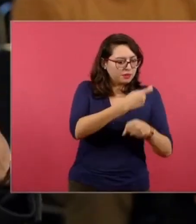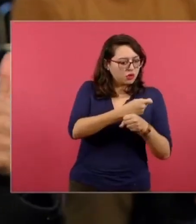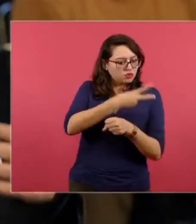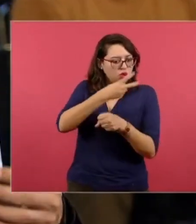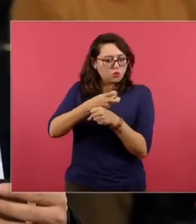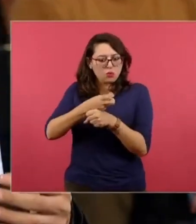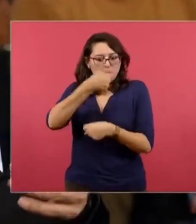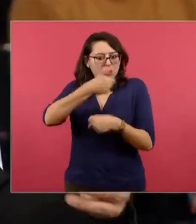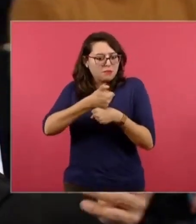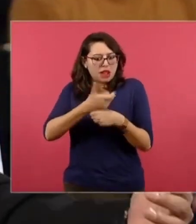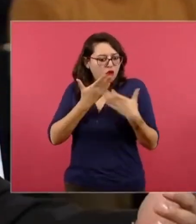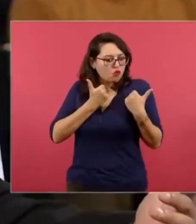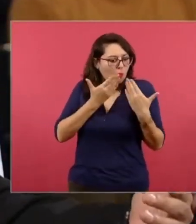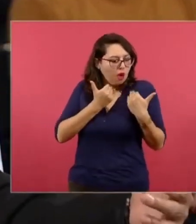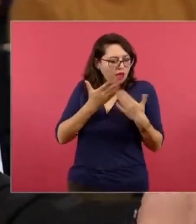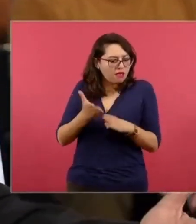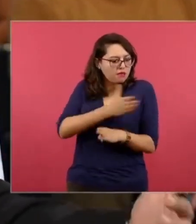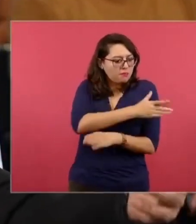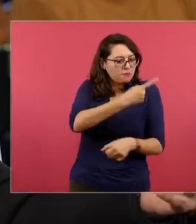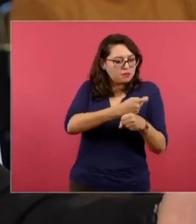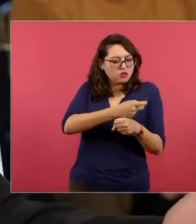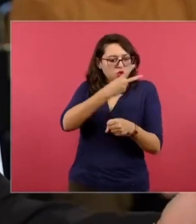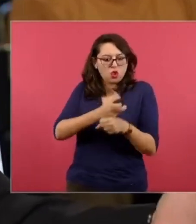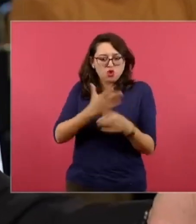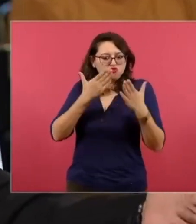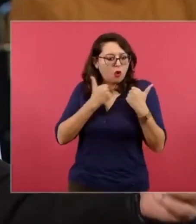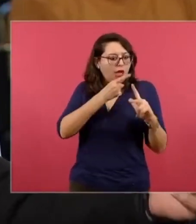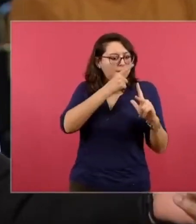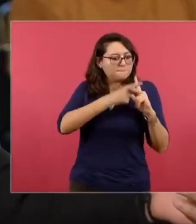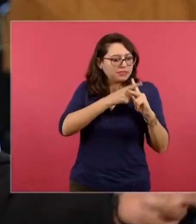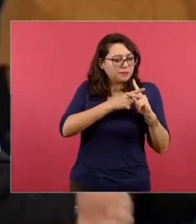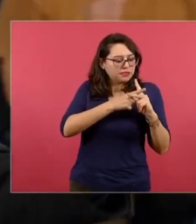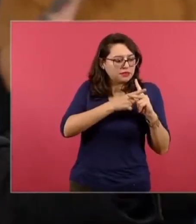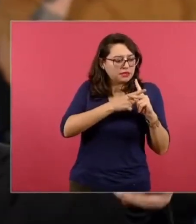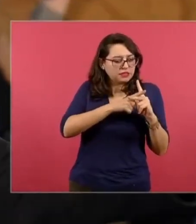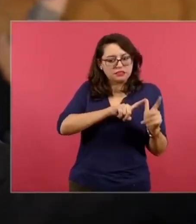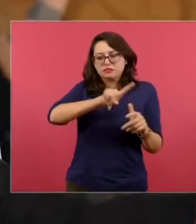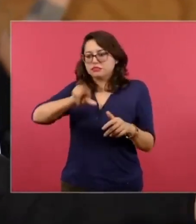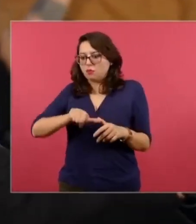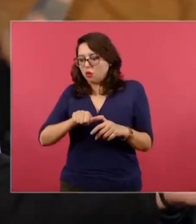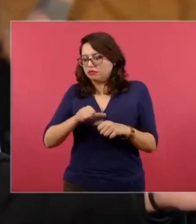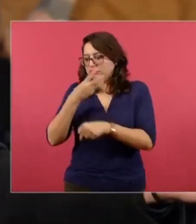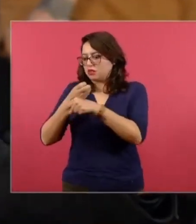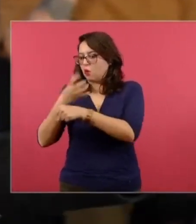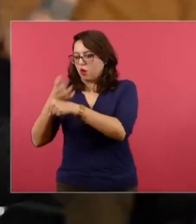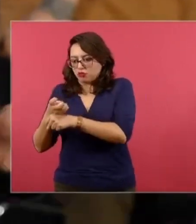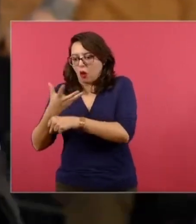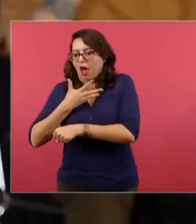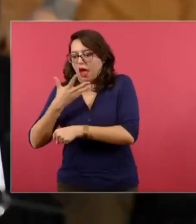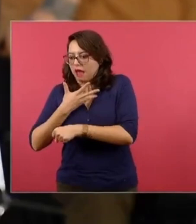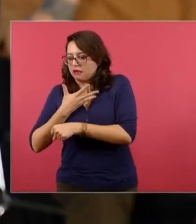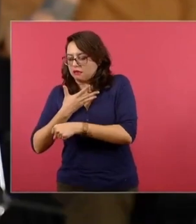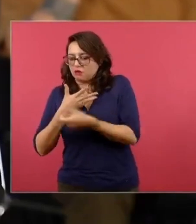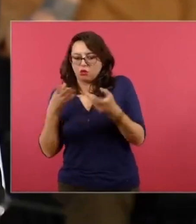Cómo llevar a cabo esa parte de la cátedra cotidiana, el trabajo cotidiano, con las sumas, restas, la gramática, la ortografía, y